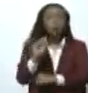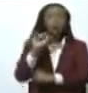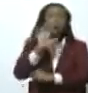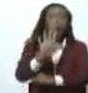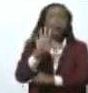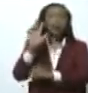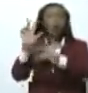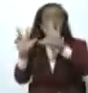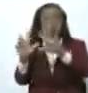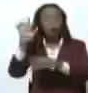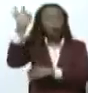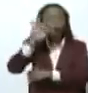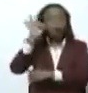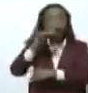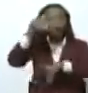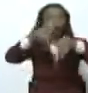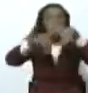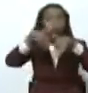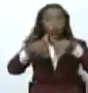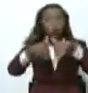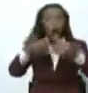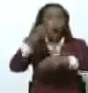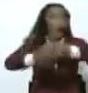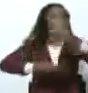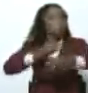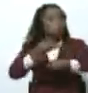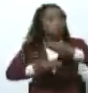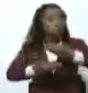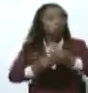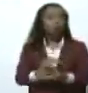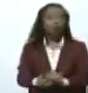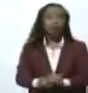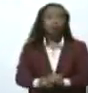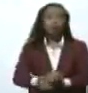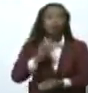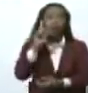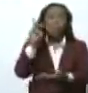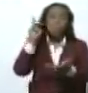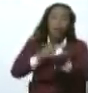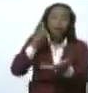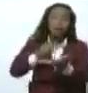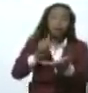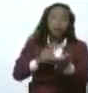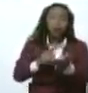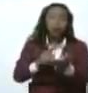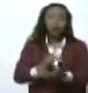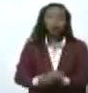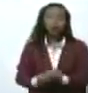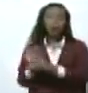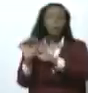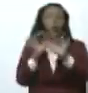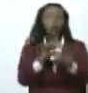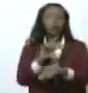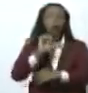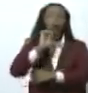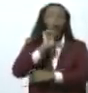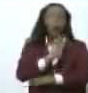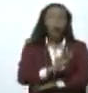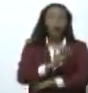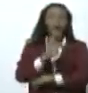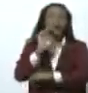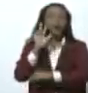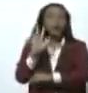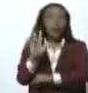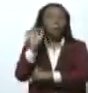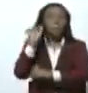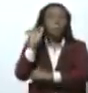28.58% de los votos emitidos y una participación del